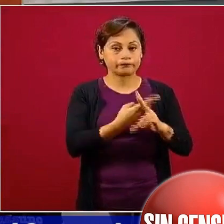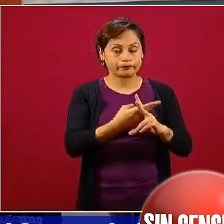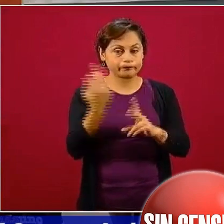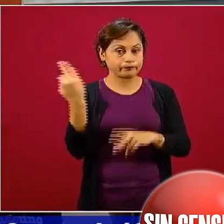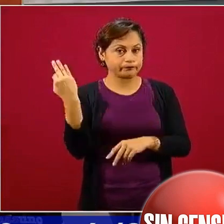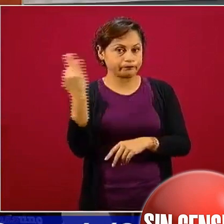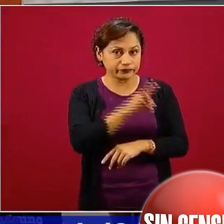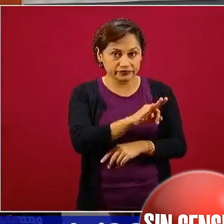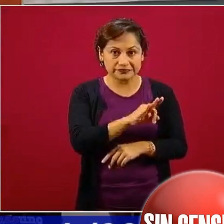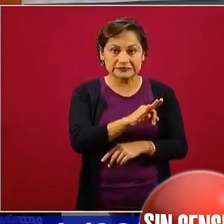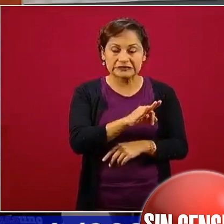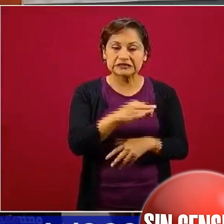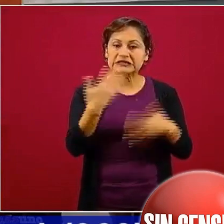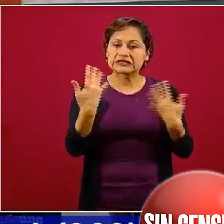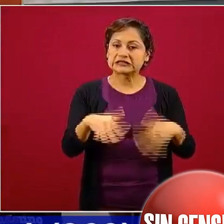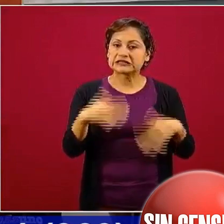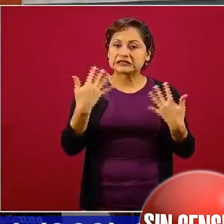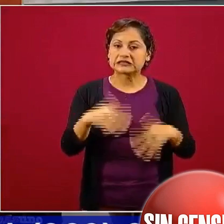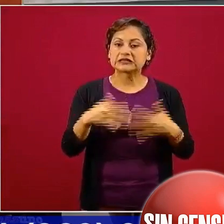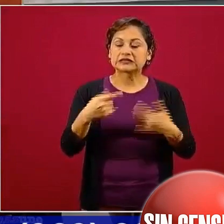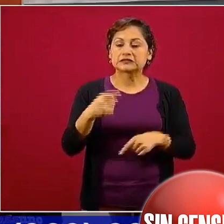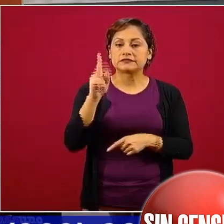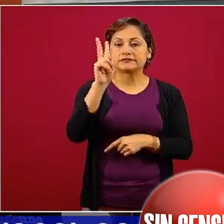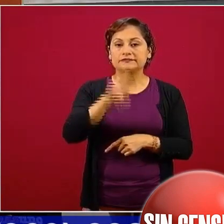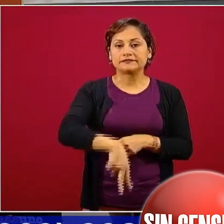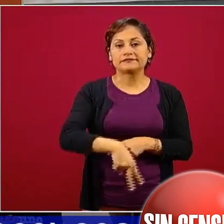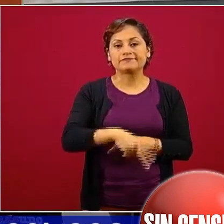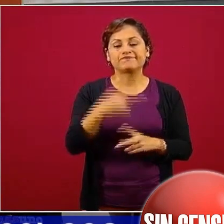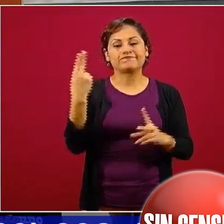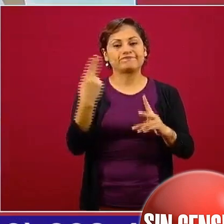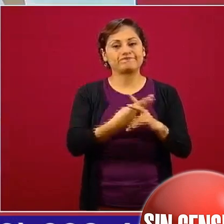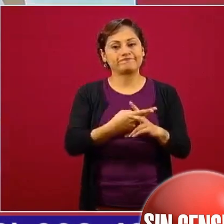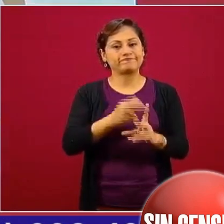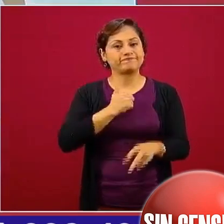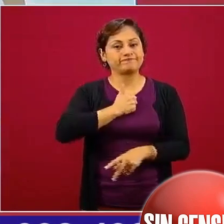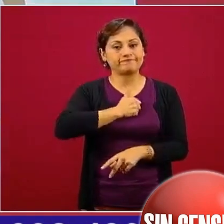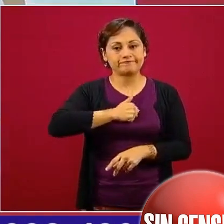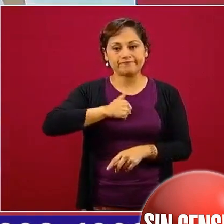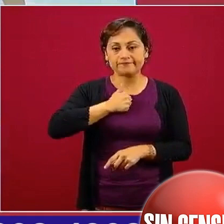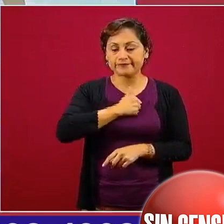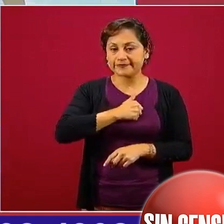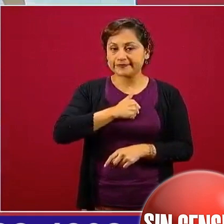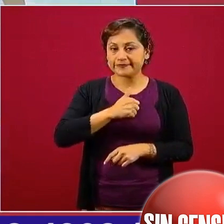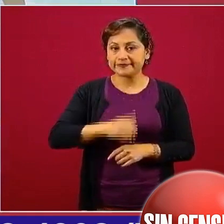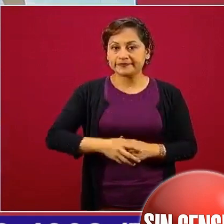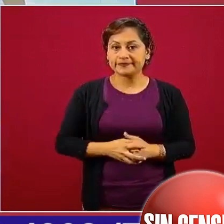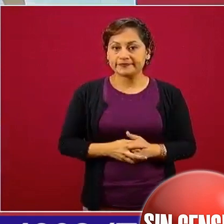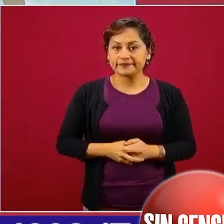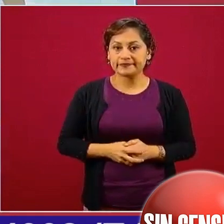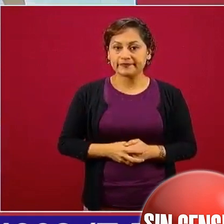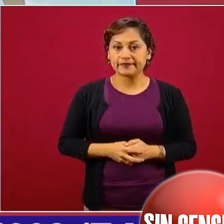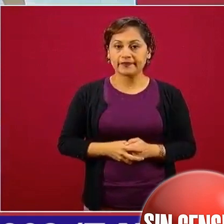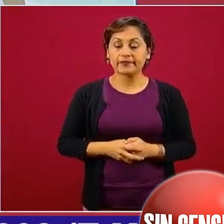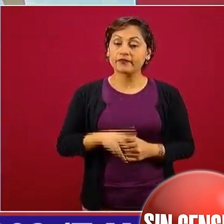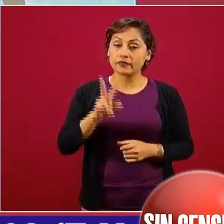ese asesinato lamentable, que es de los momentos